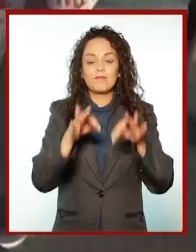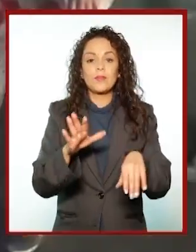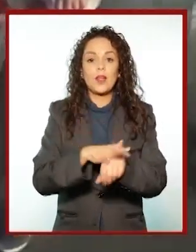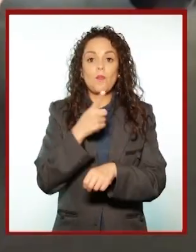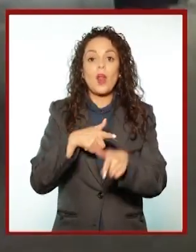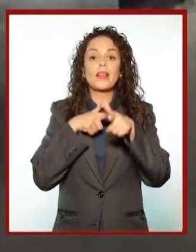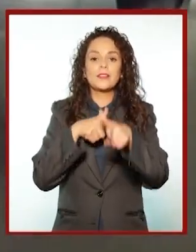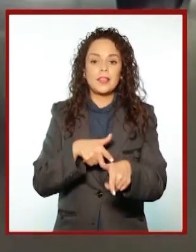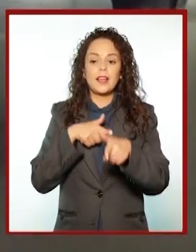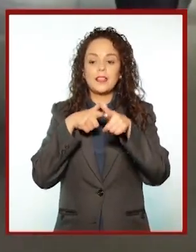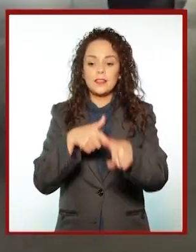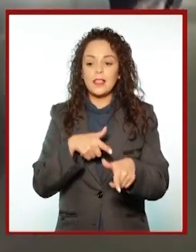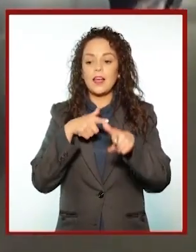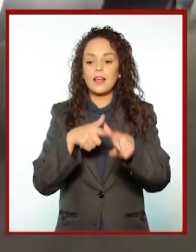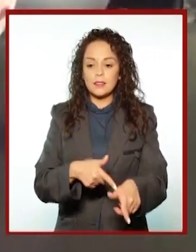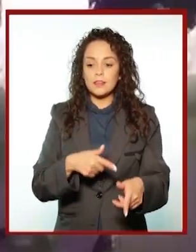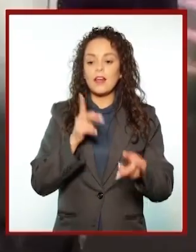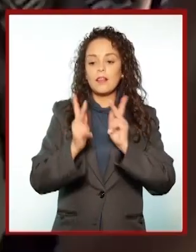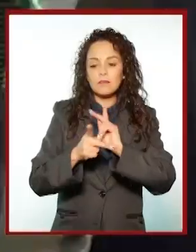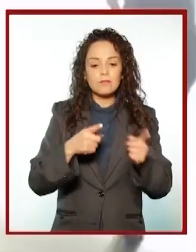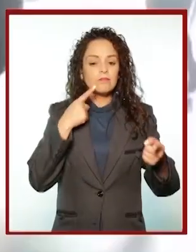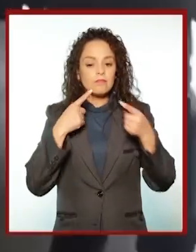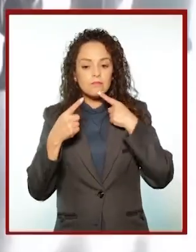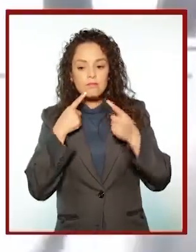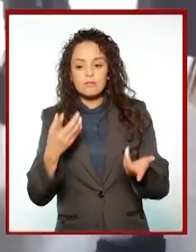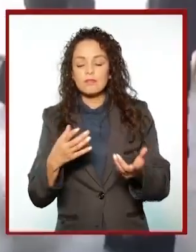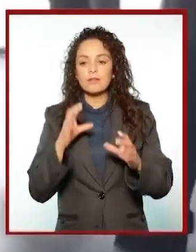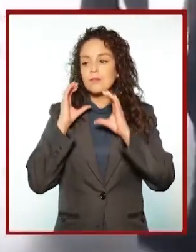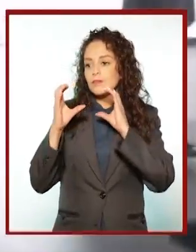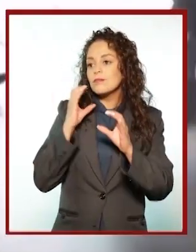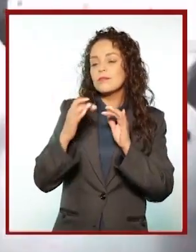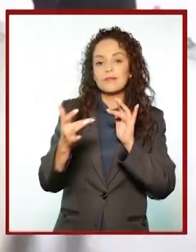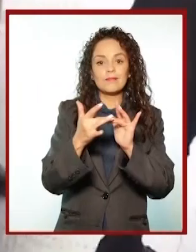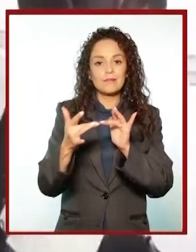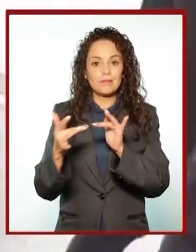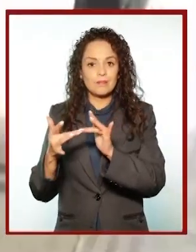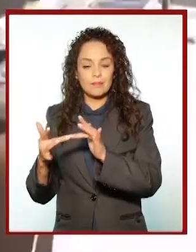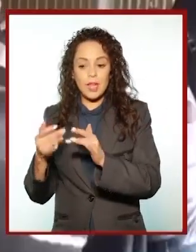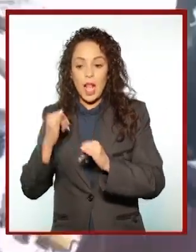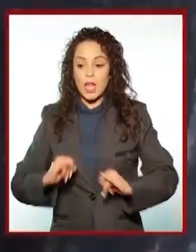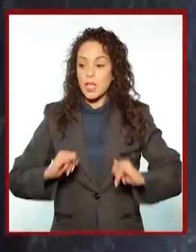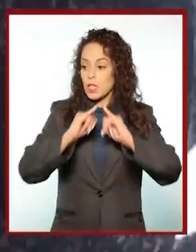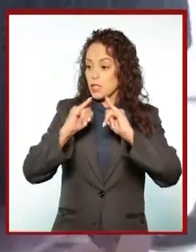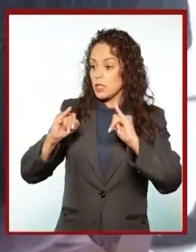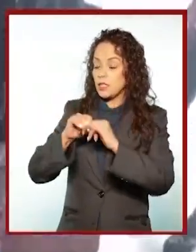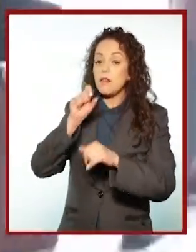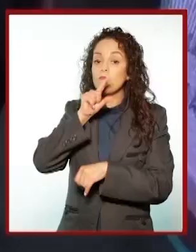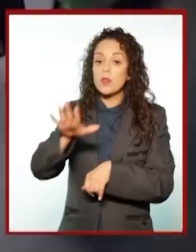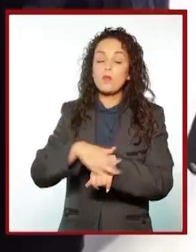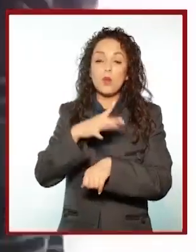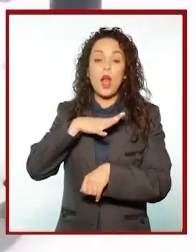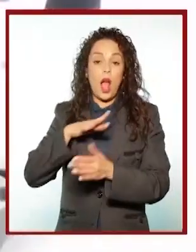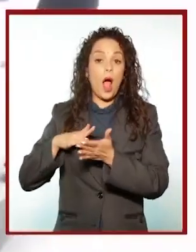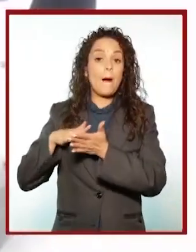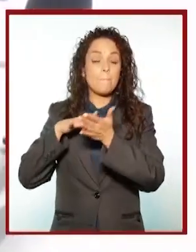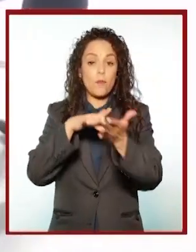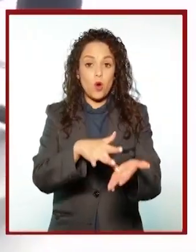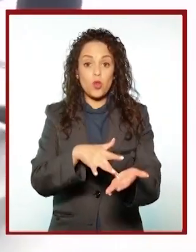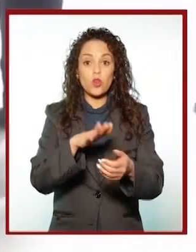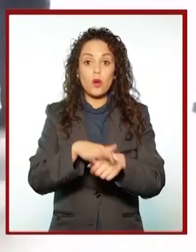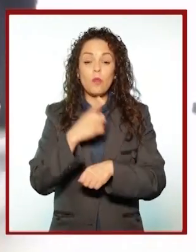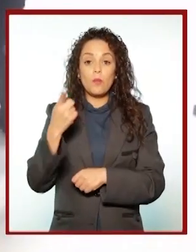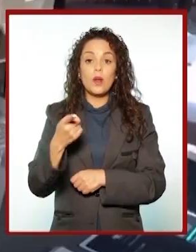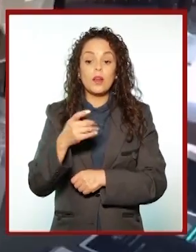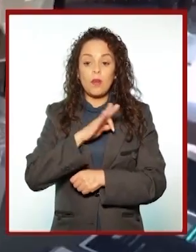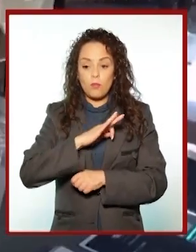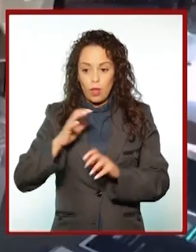se continúa la conversación. Y bueno, a nivel institucional, pues también porque ha habido como mucho apoyo también en el sentido como de